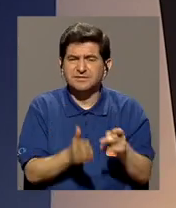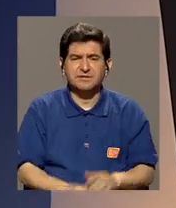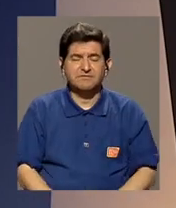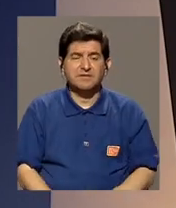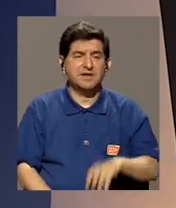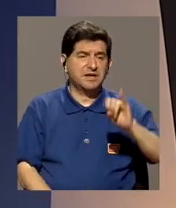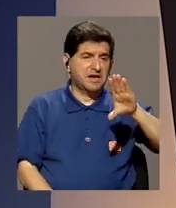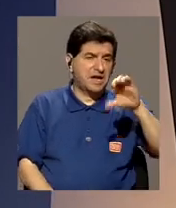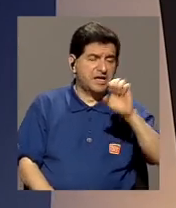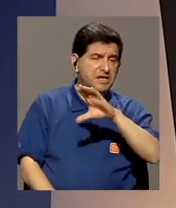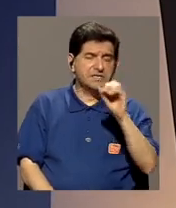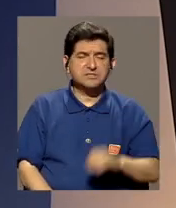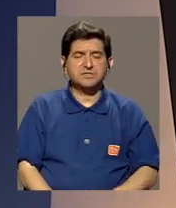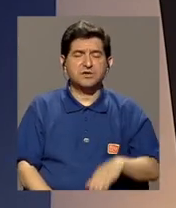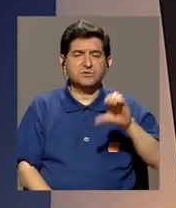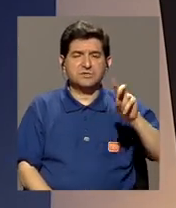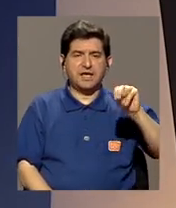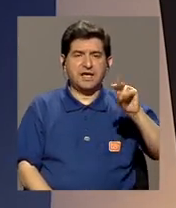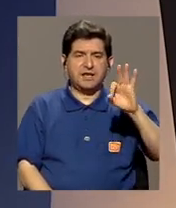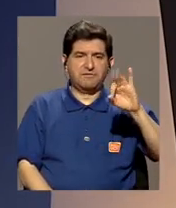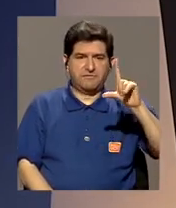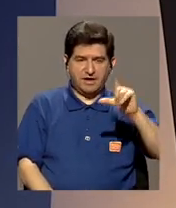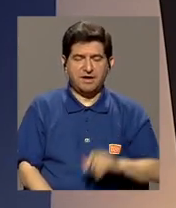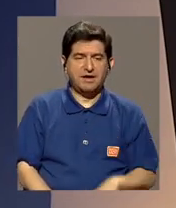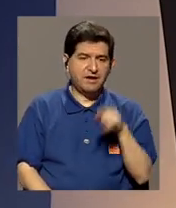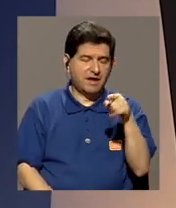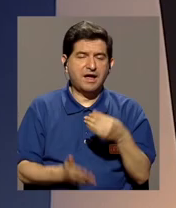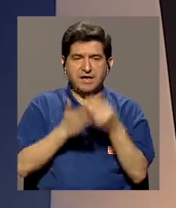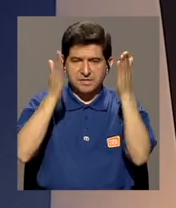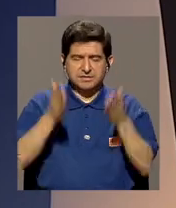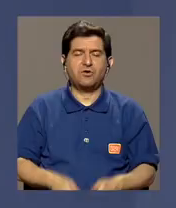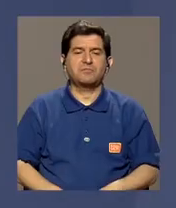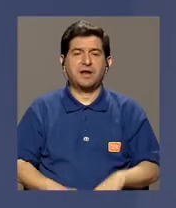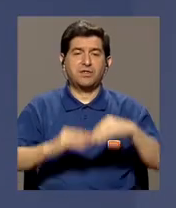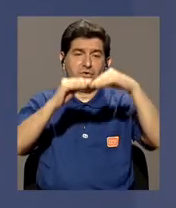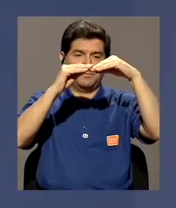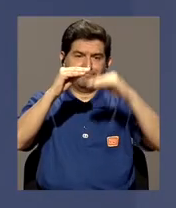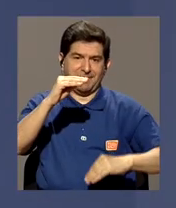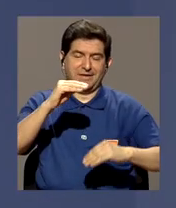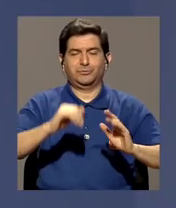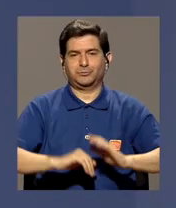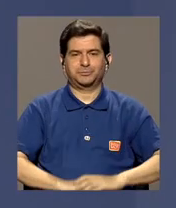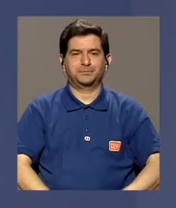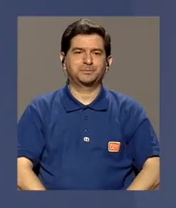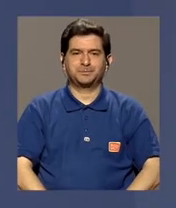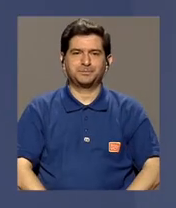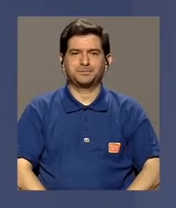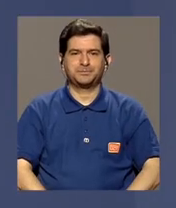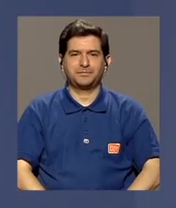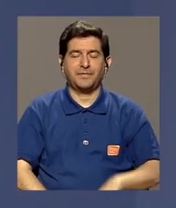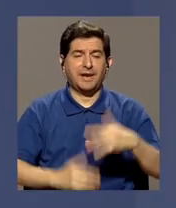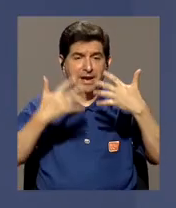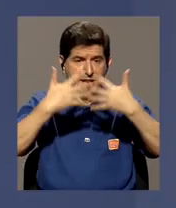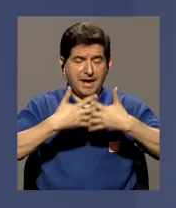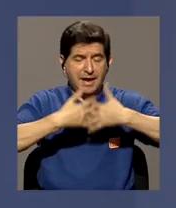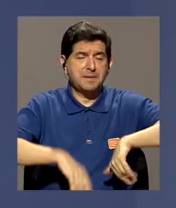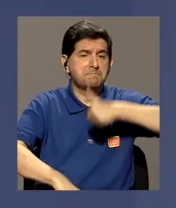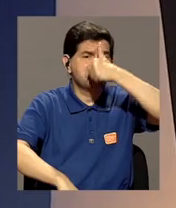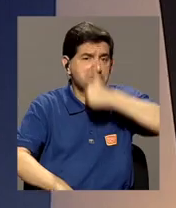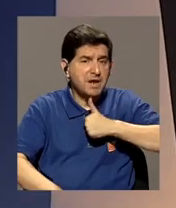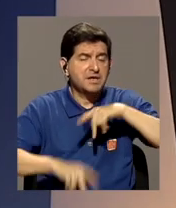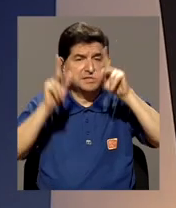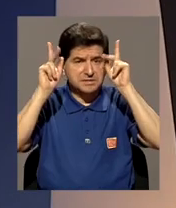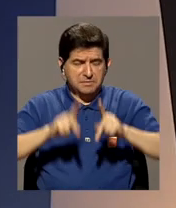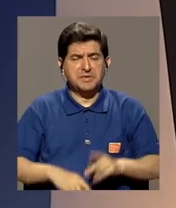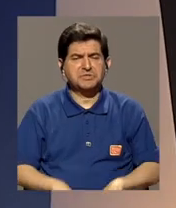el elíseo la compañía fuerza luz pierde ese cliente entonces hay una empresa privada